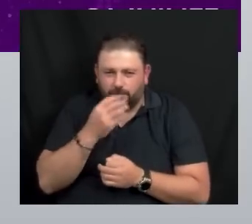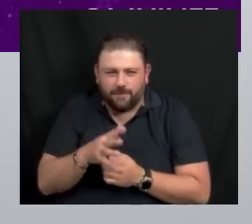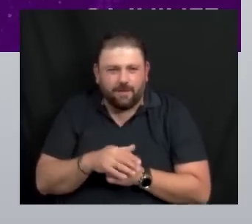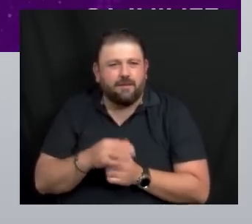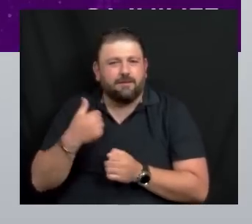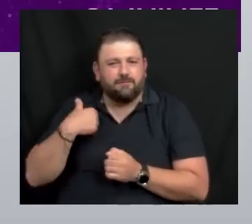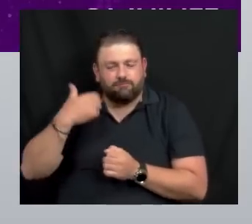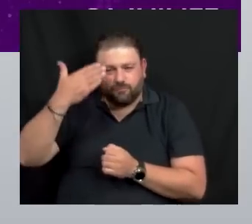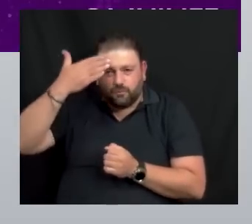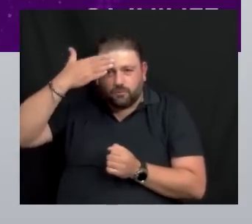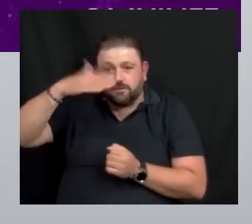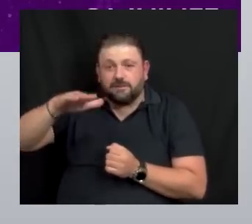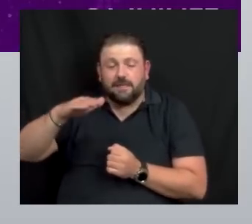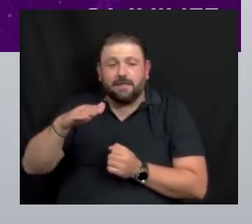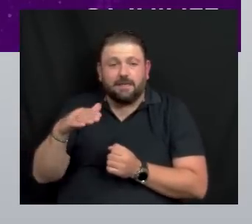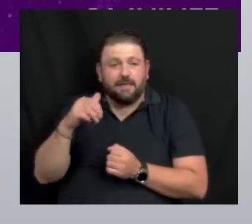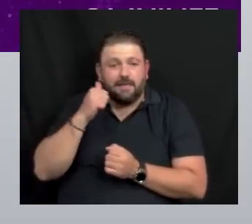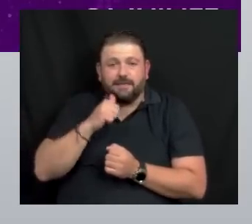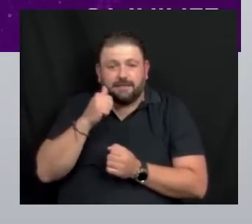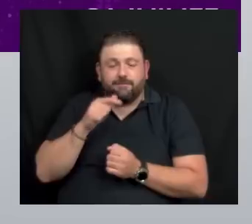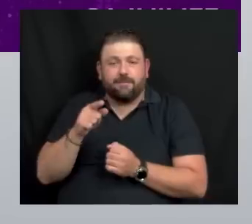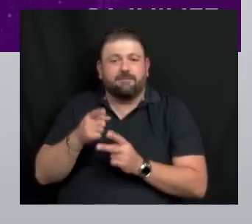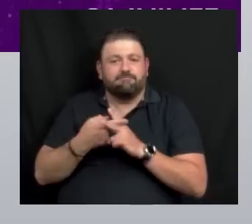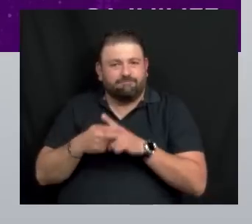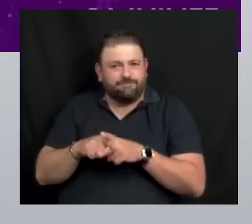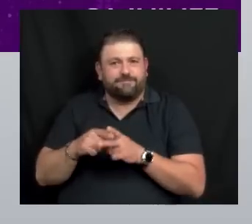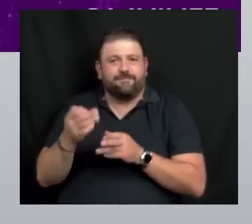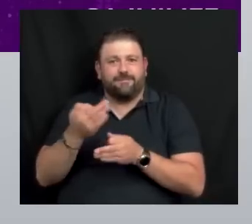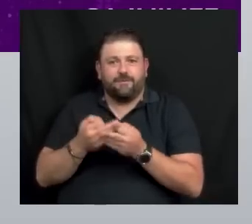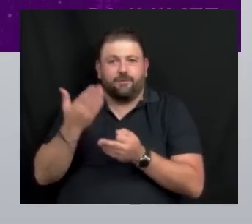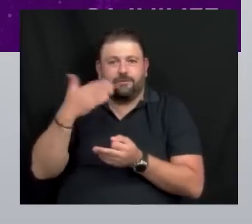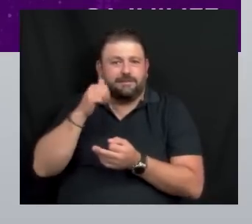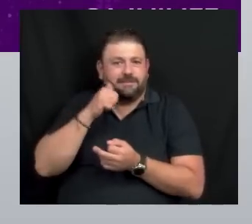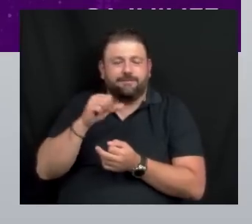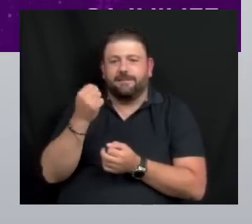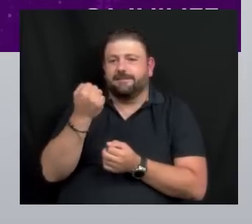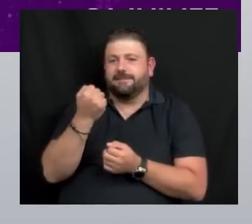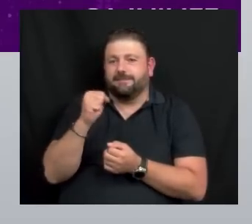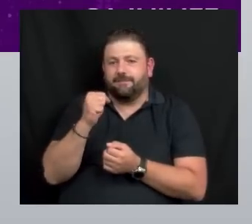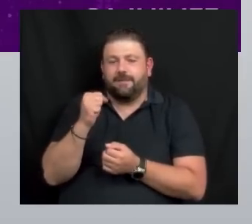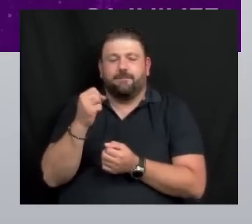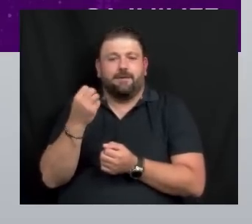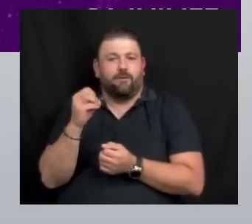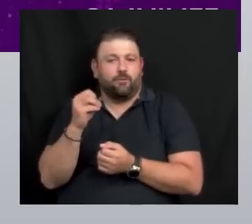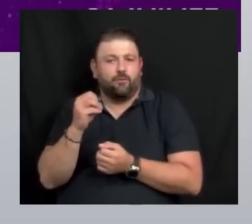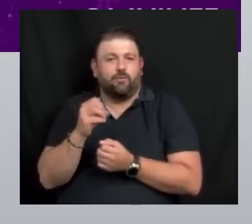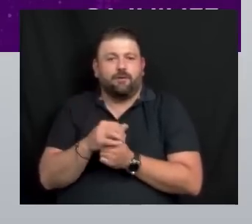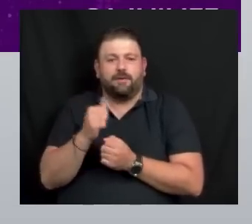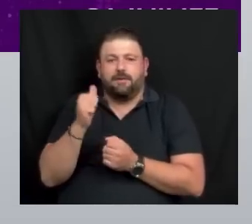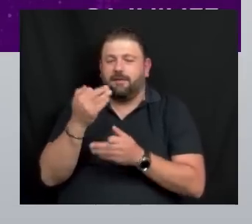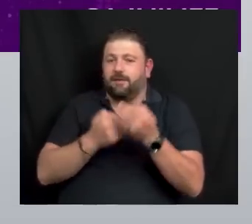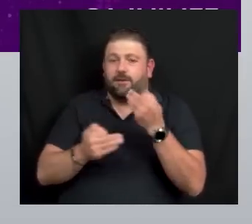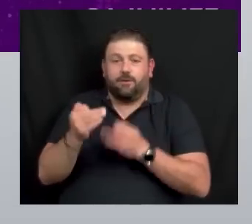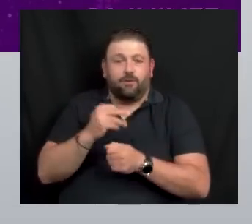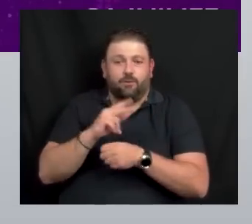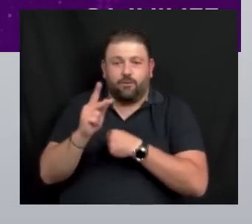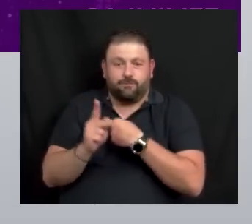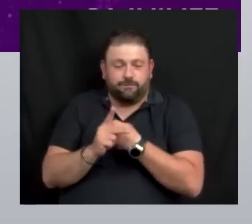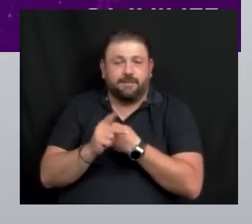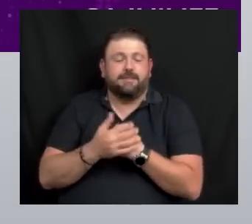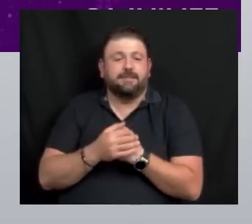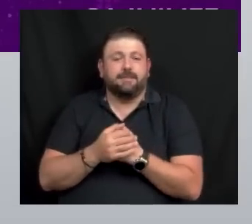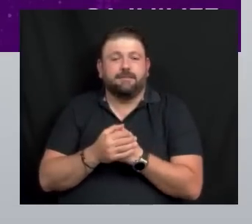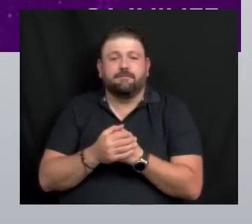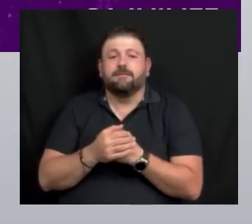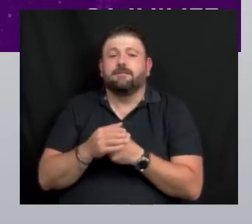estar por ahí en México, septiembre, julio, agosto empiezan también. en todos los países, saludos a todos los